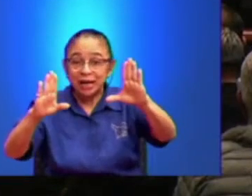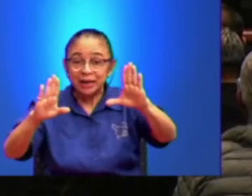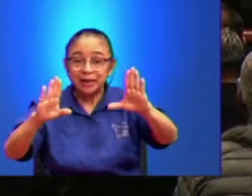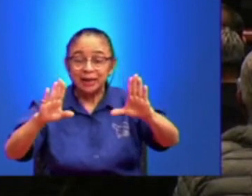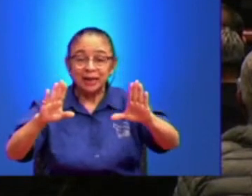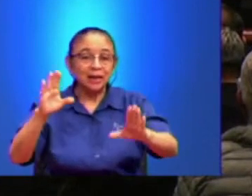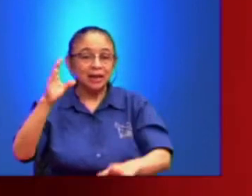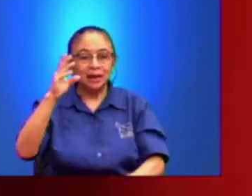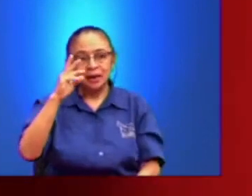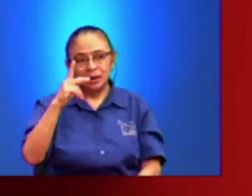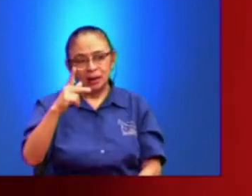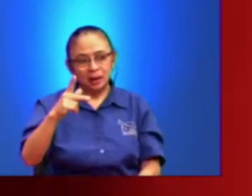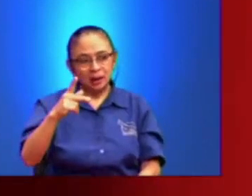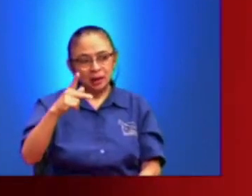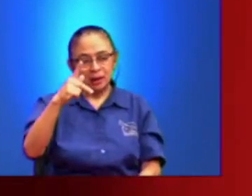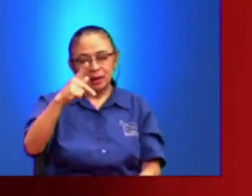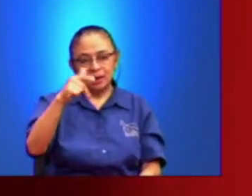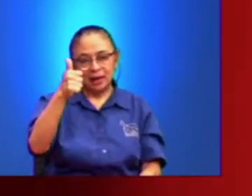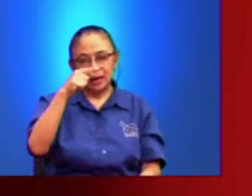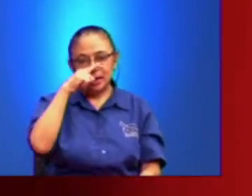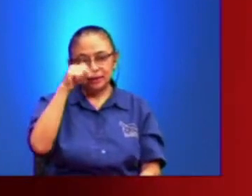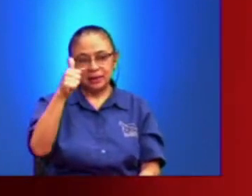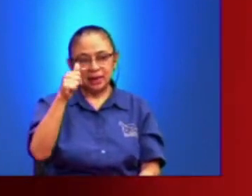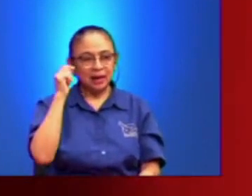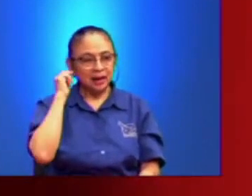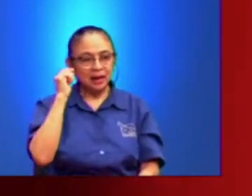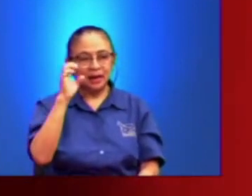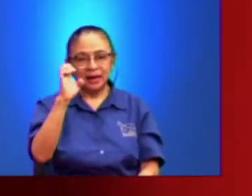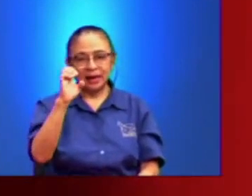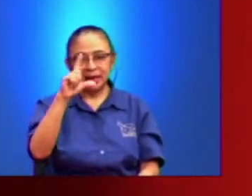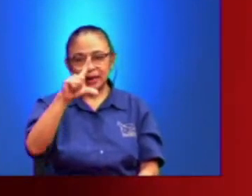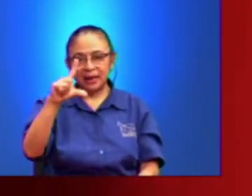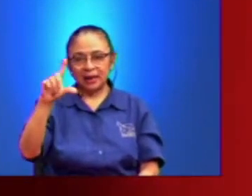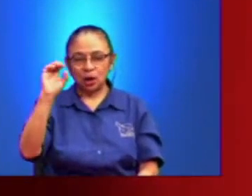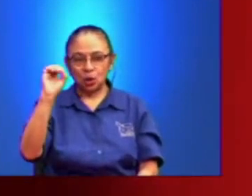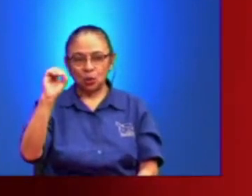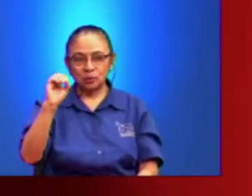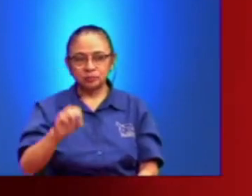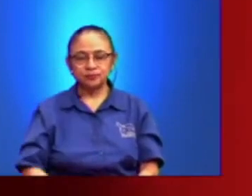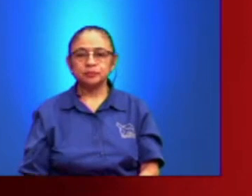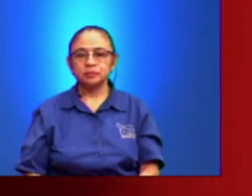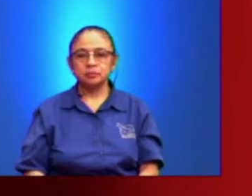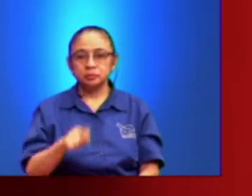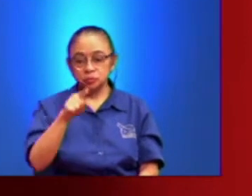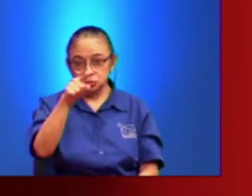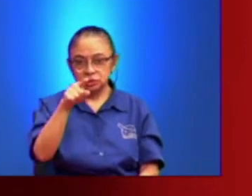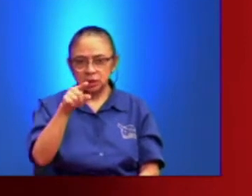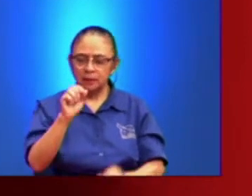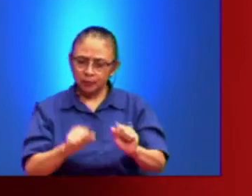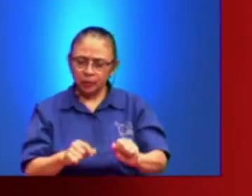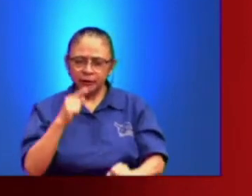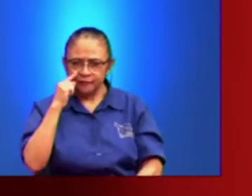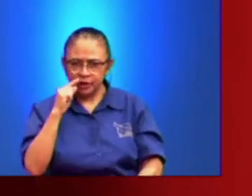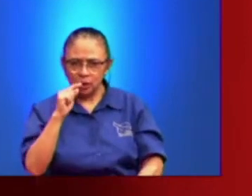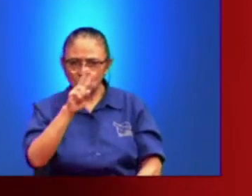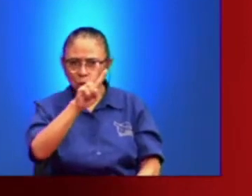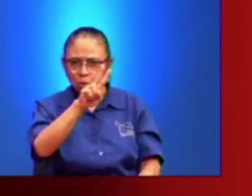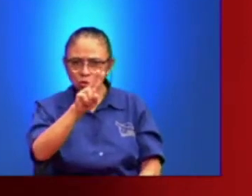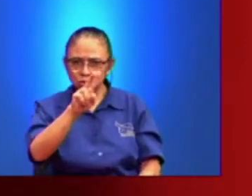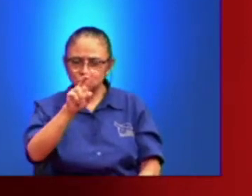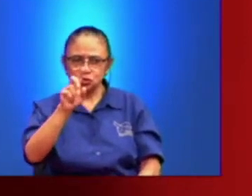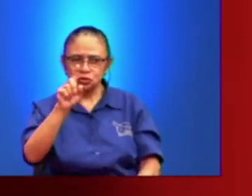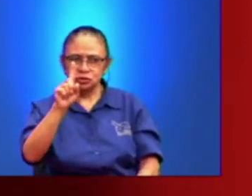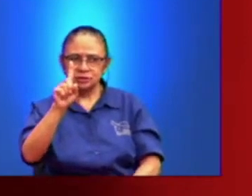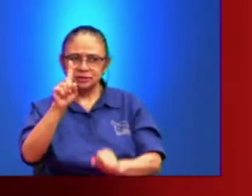cata hello este este kata hello si usted lo quiere investigar aparece con el número